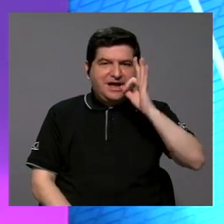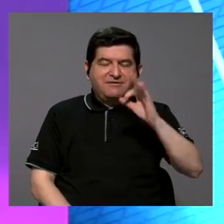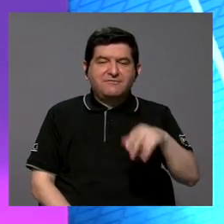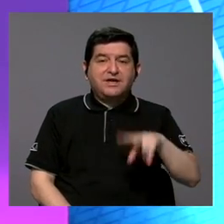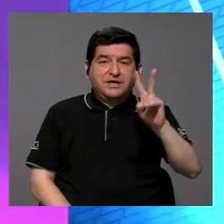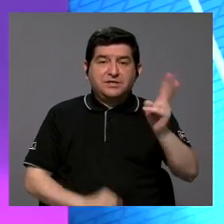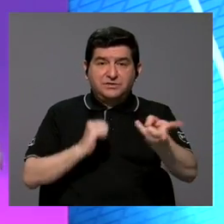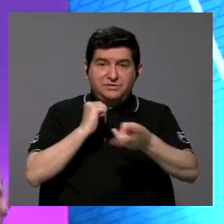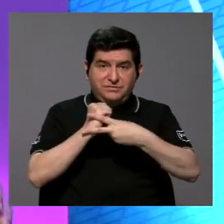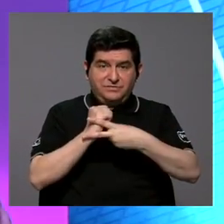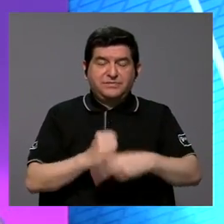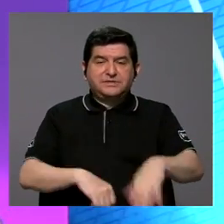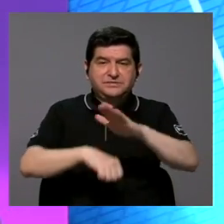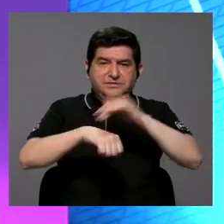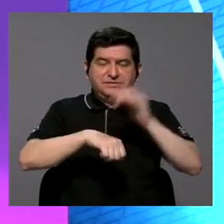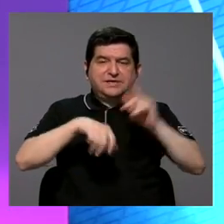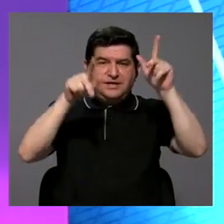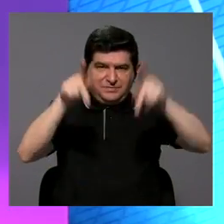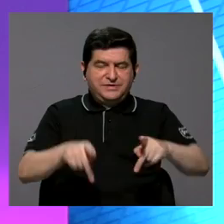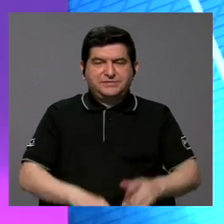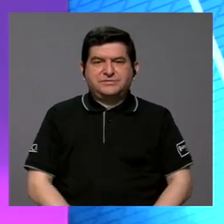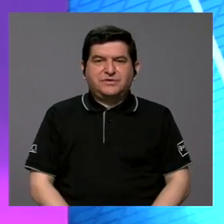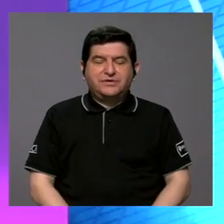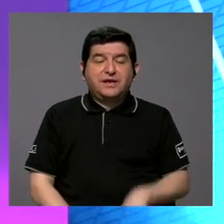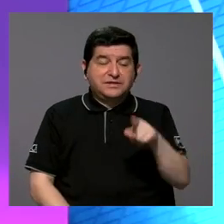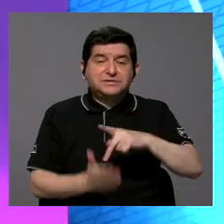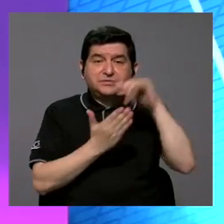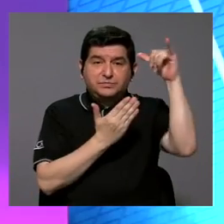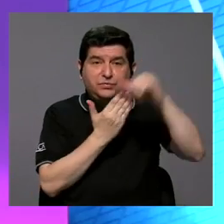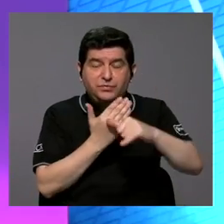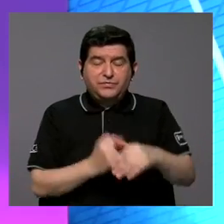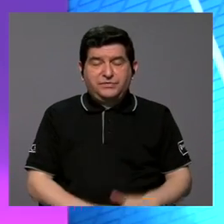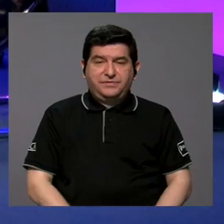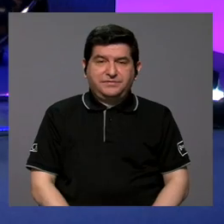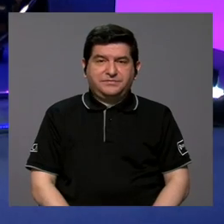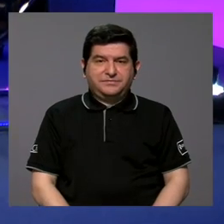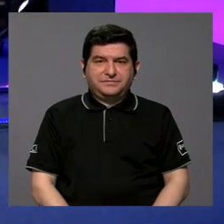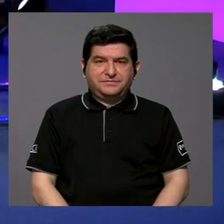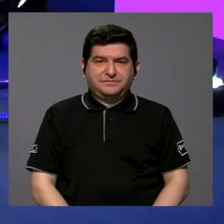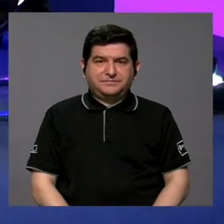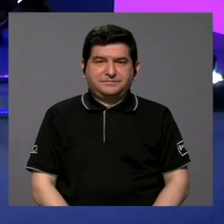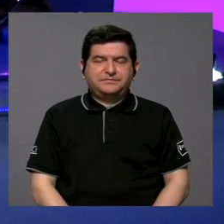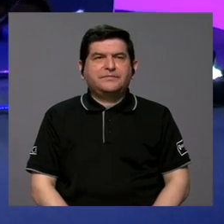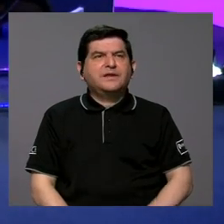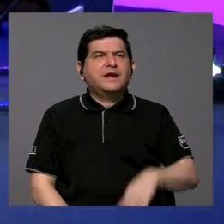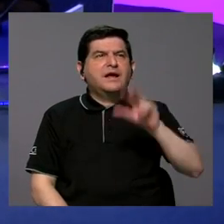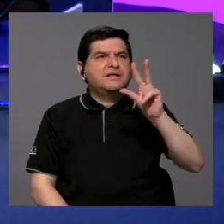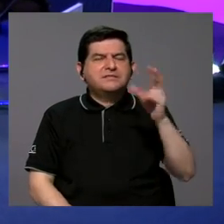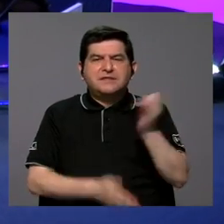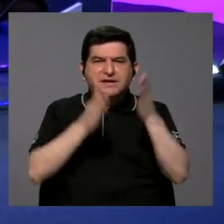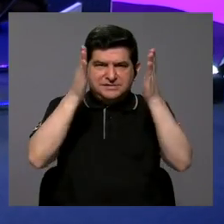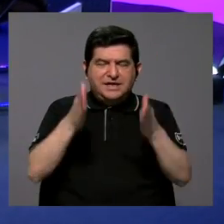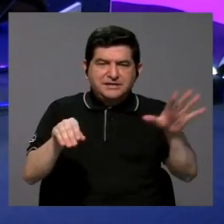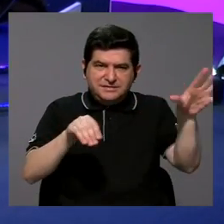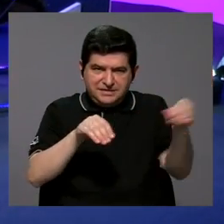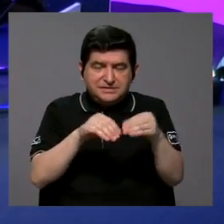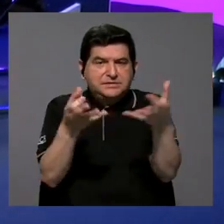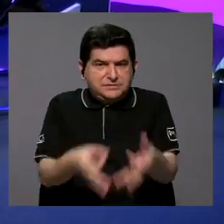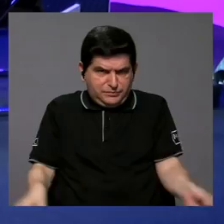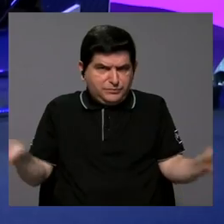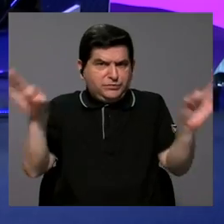convocaron una gran cantidad de público por este proyecto tuyo, con tres artistas más